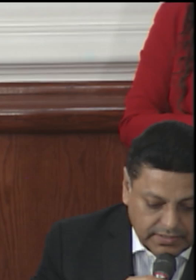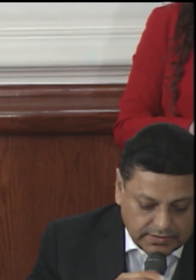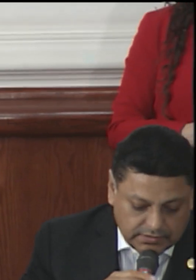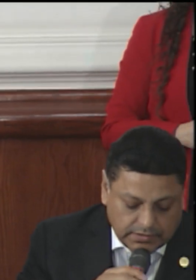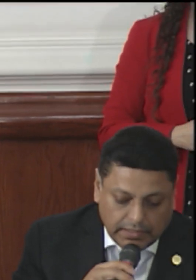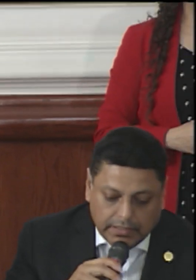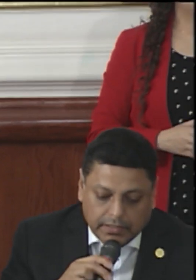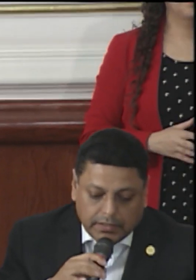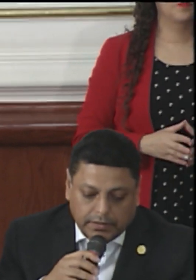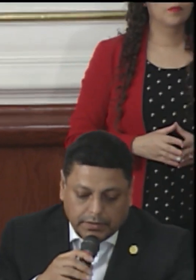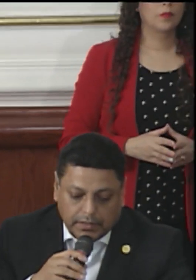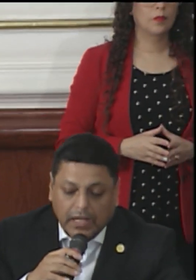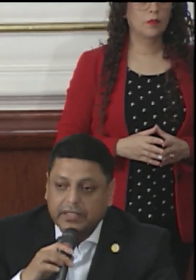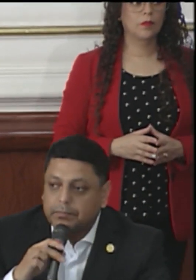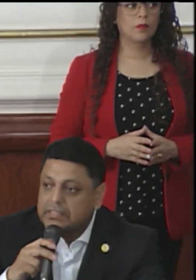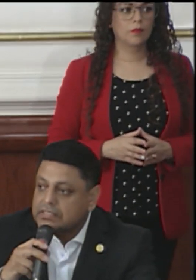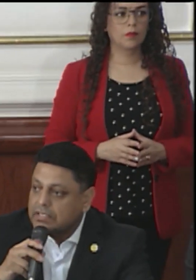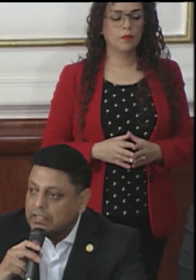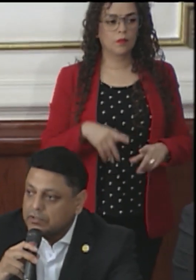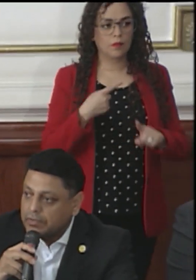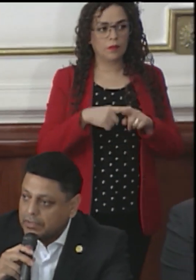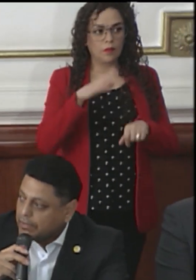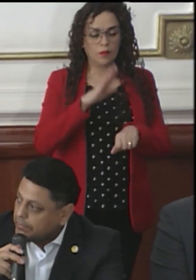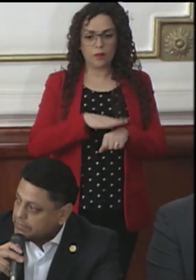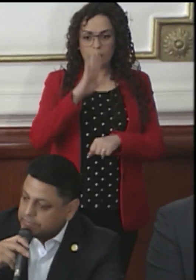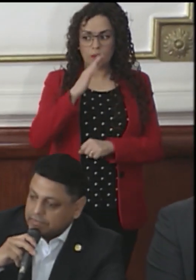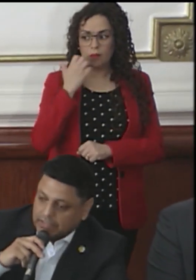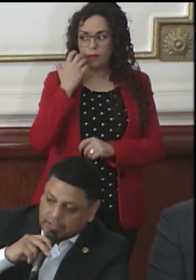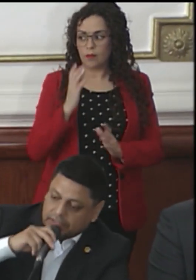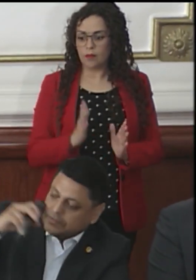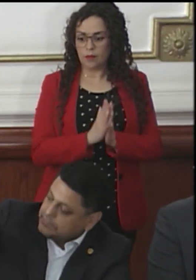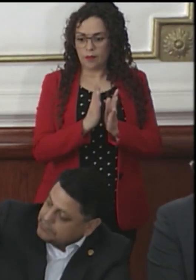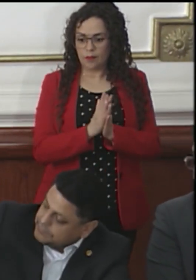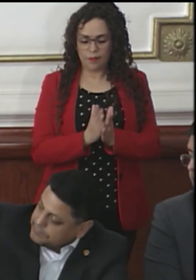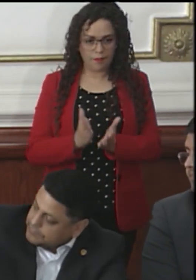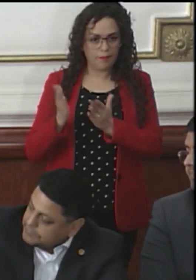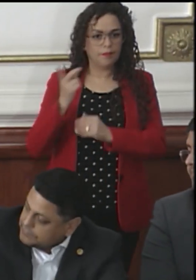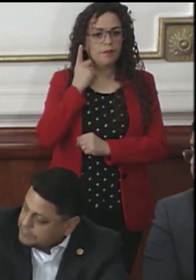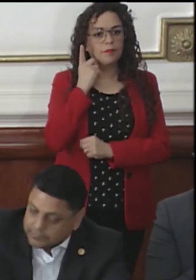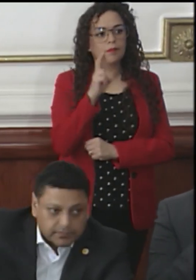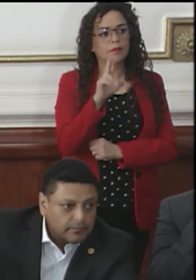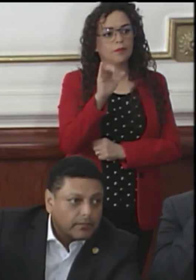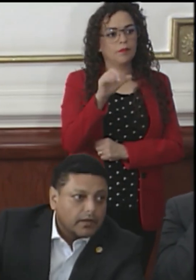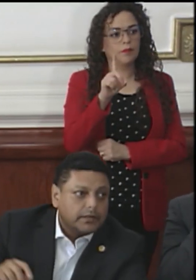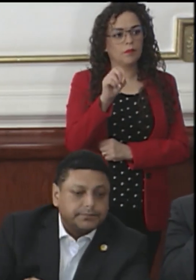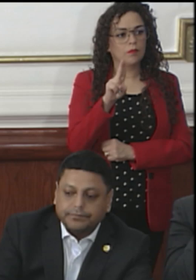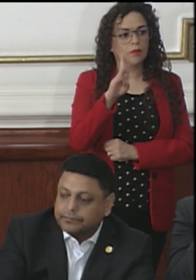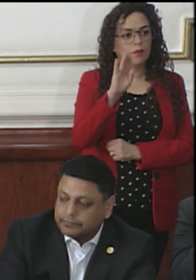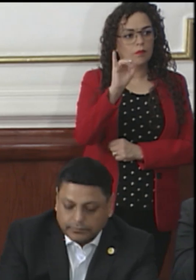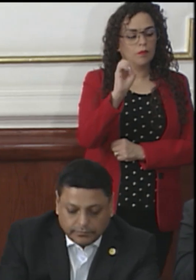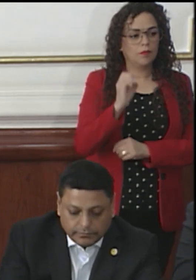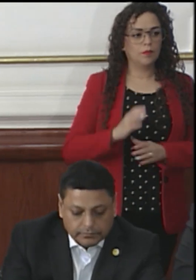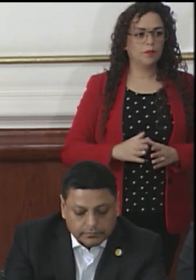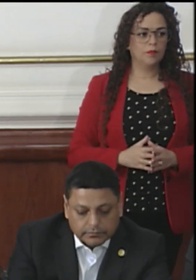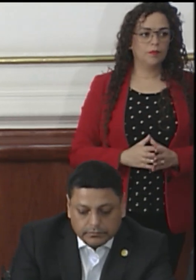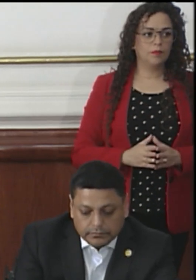Muchas gracias. ¿Alguien más desea tomar la palabra? Adelante. Gracias.